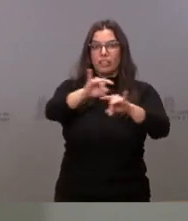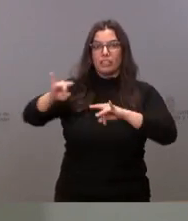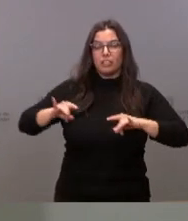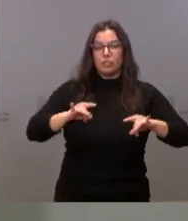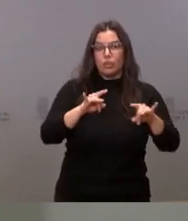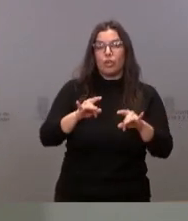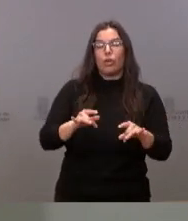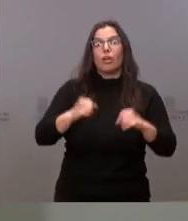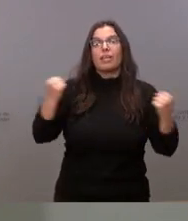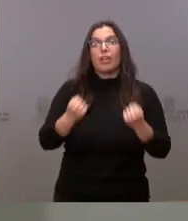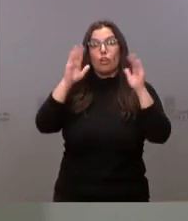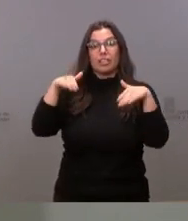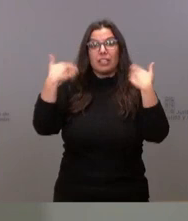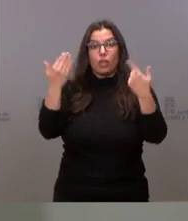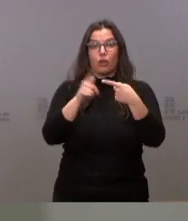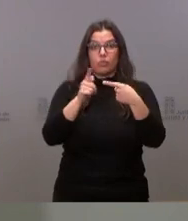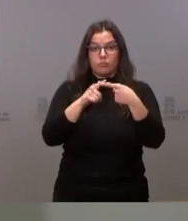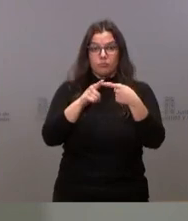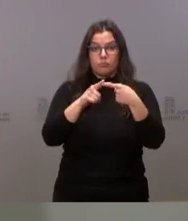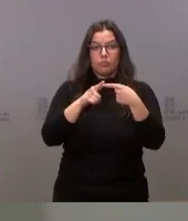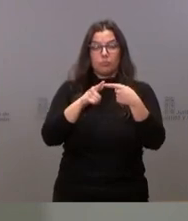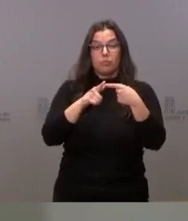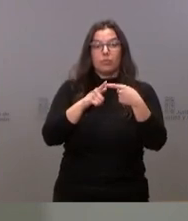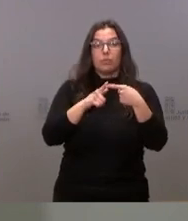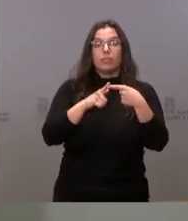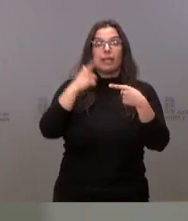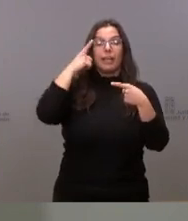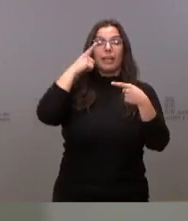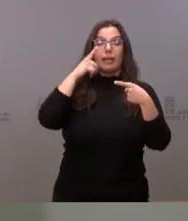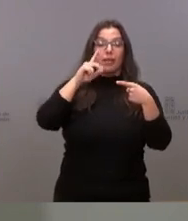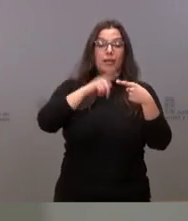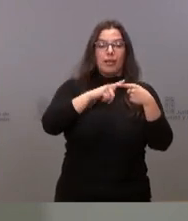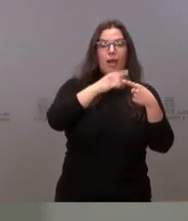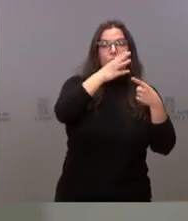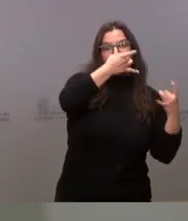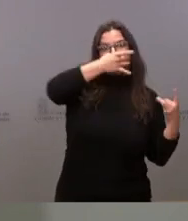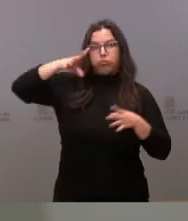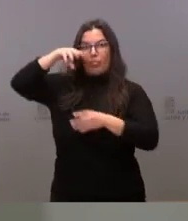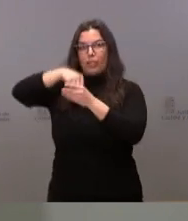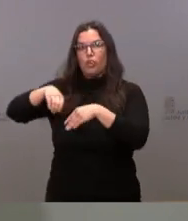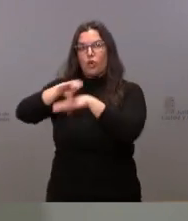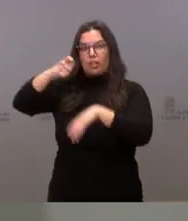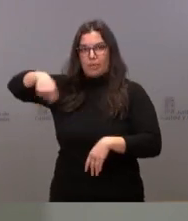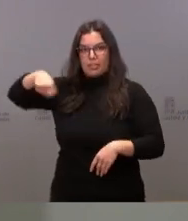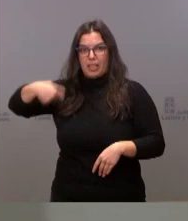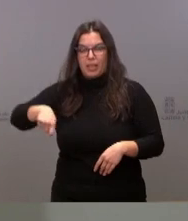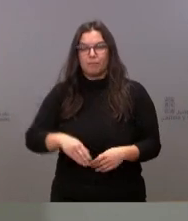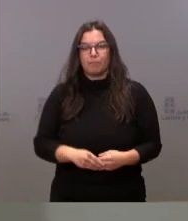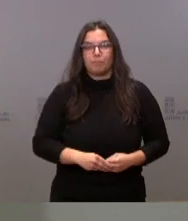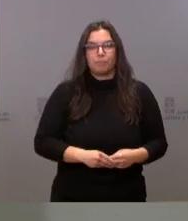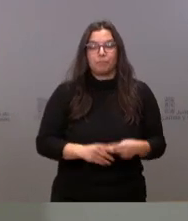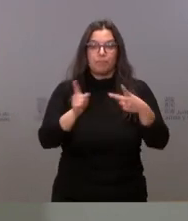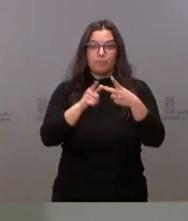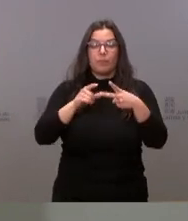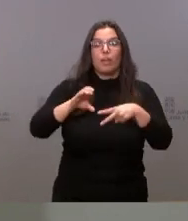Territorio y Acción Exterior. Las funciones serán asumidas por la Consejería de Presidencia, de la